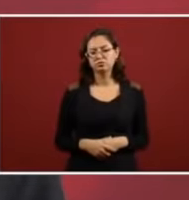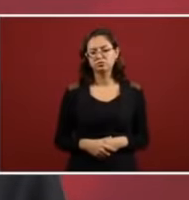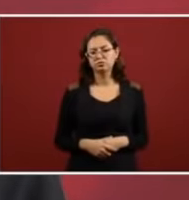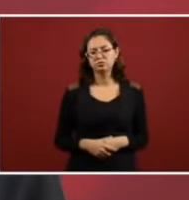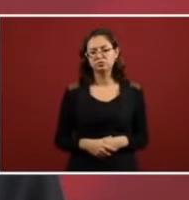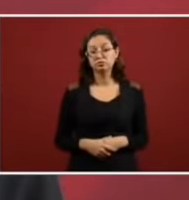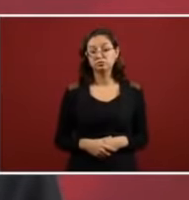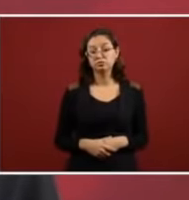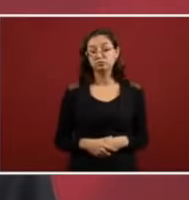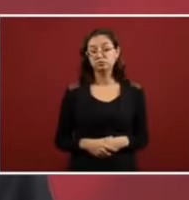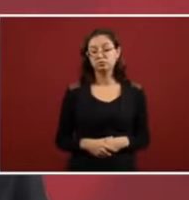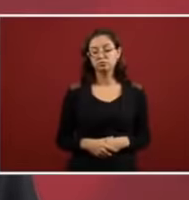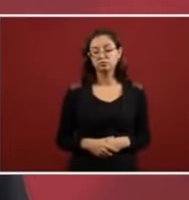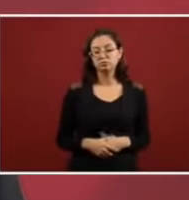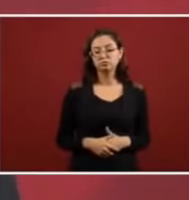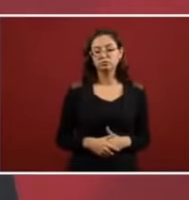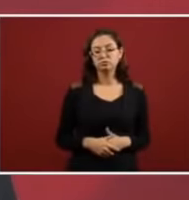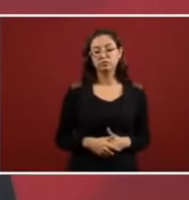letrados